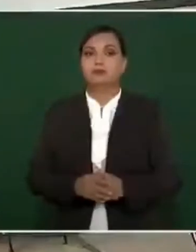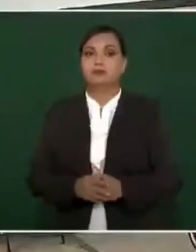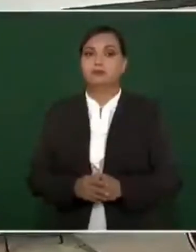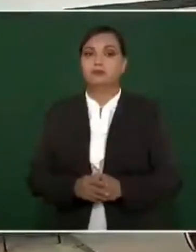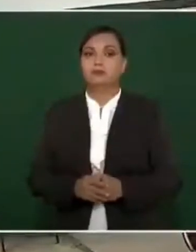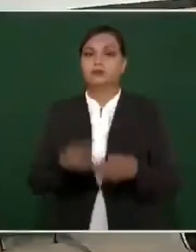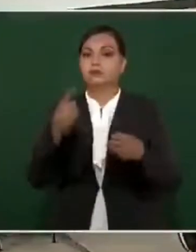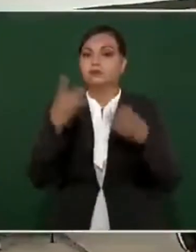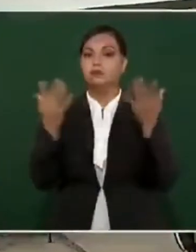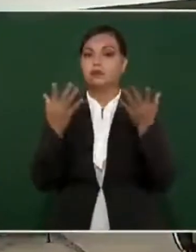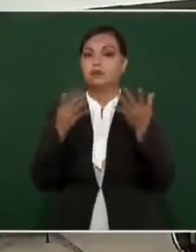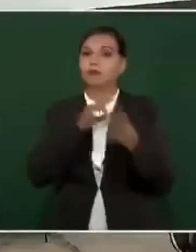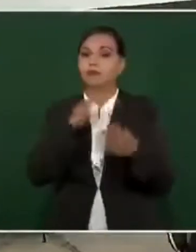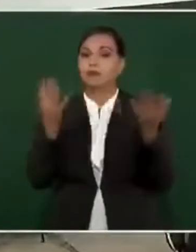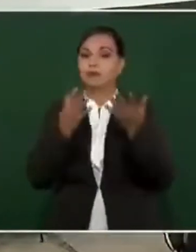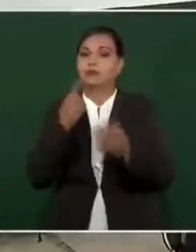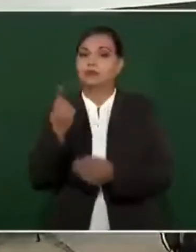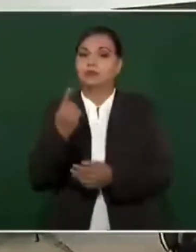arriba, porque esto es piramidal,